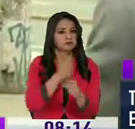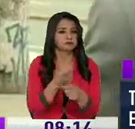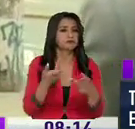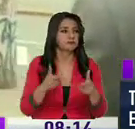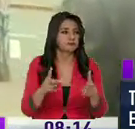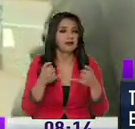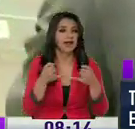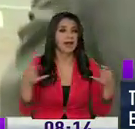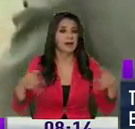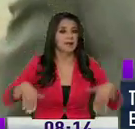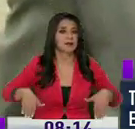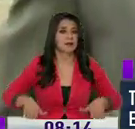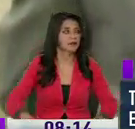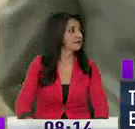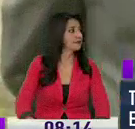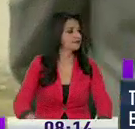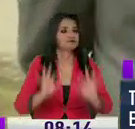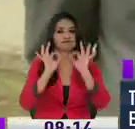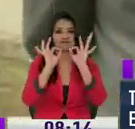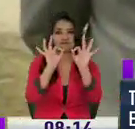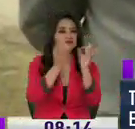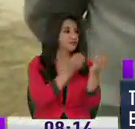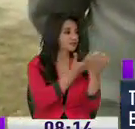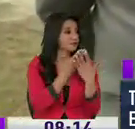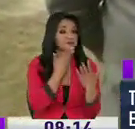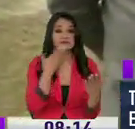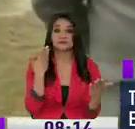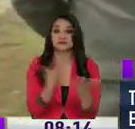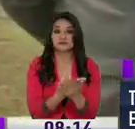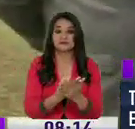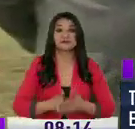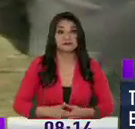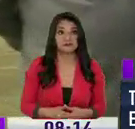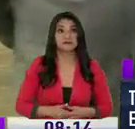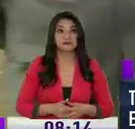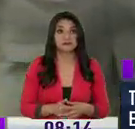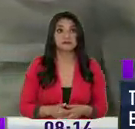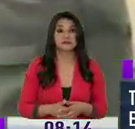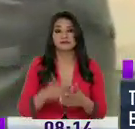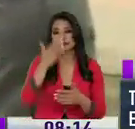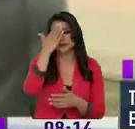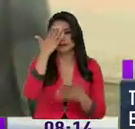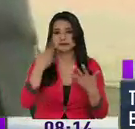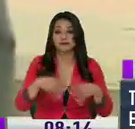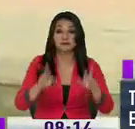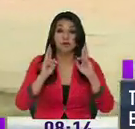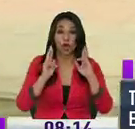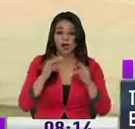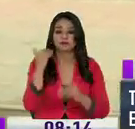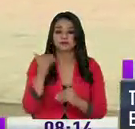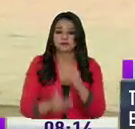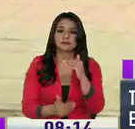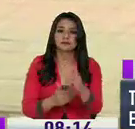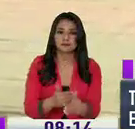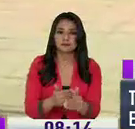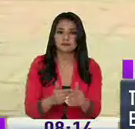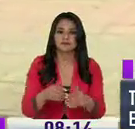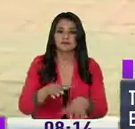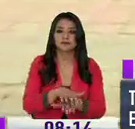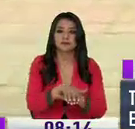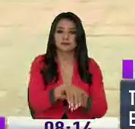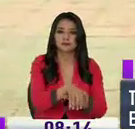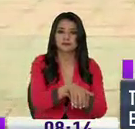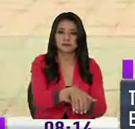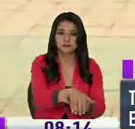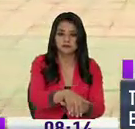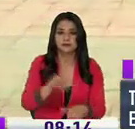cables. Qué importante es esa información, muchas gracias. Bueno, entonces, ustedes ya saben, esperemos en estos días El Ejido, la Alameda y